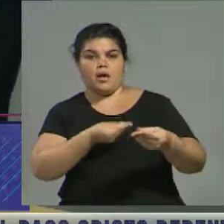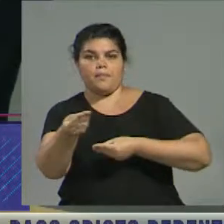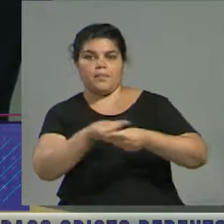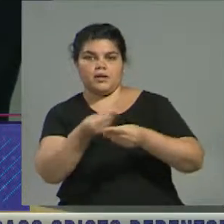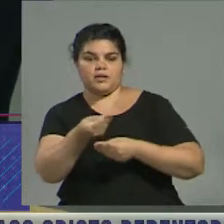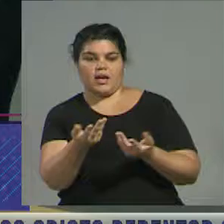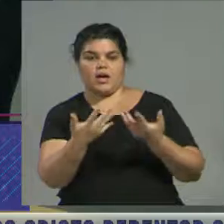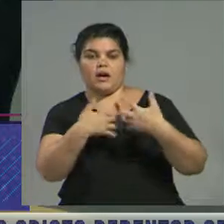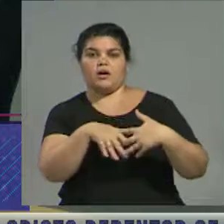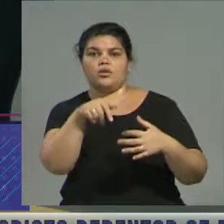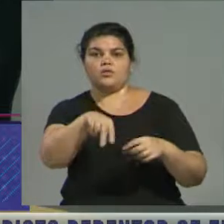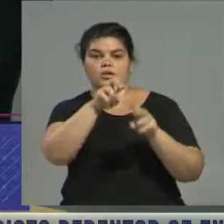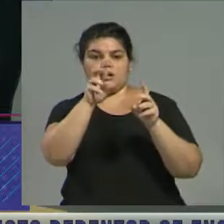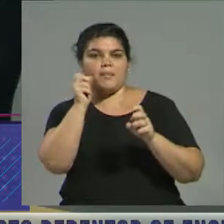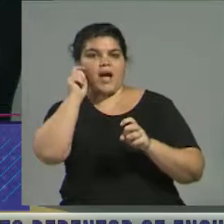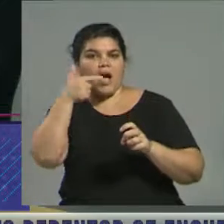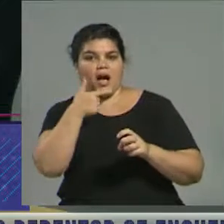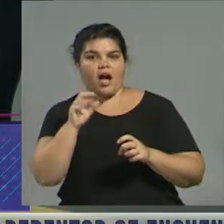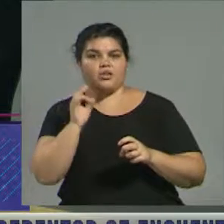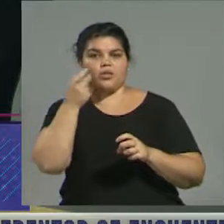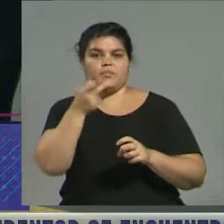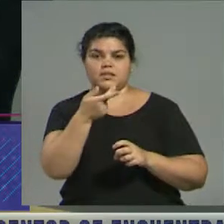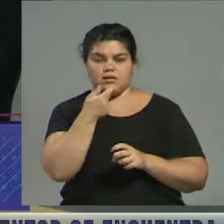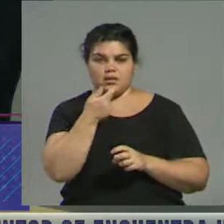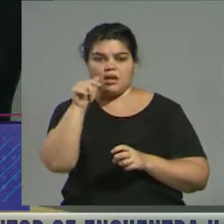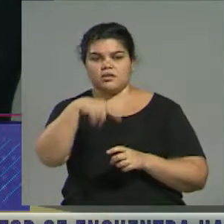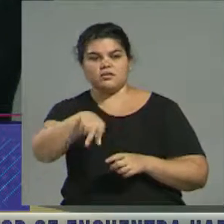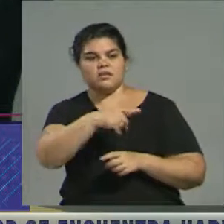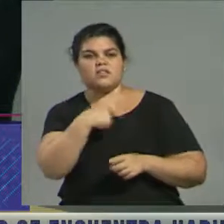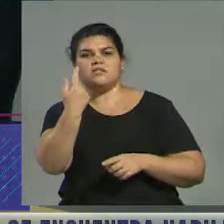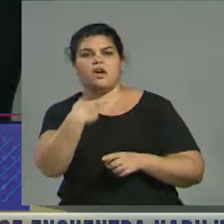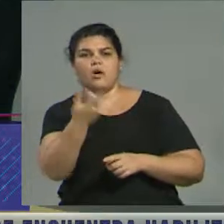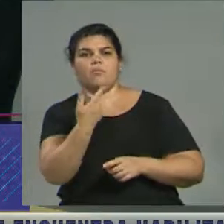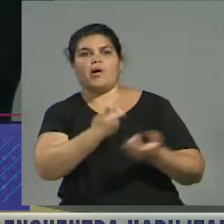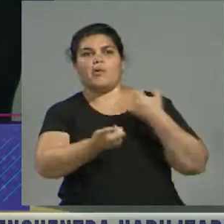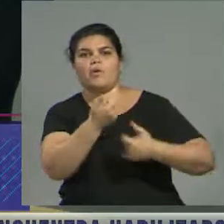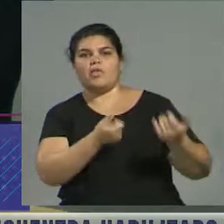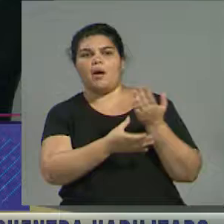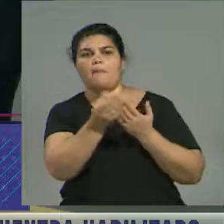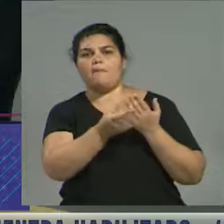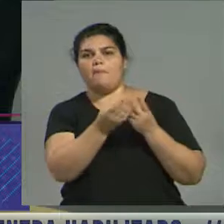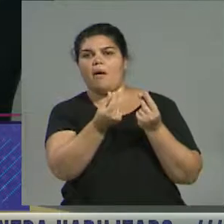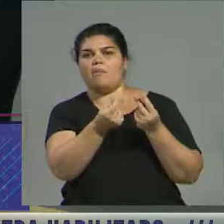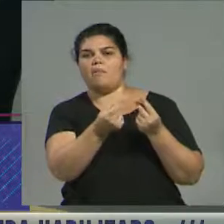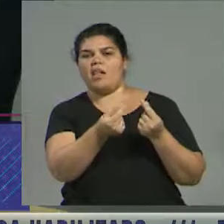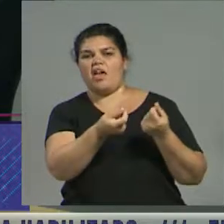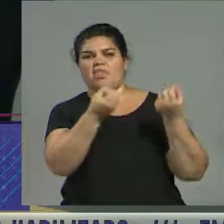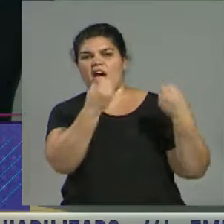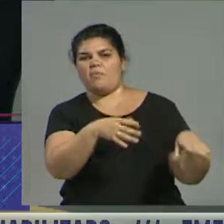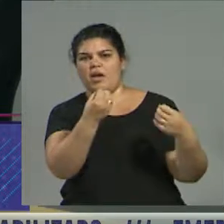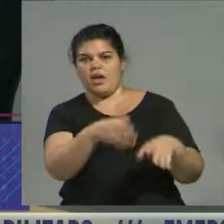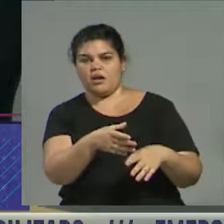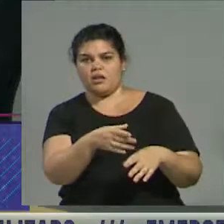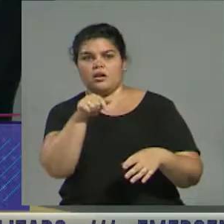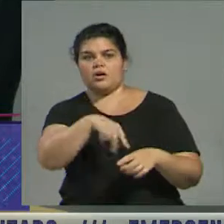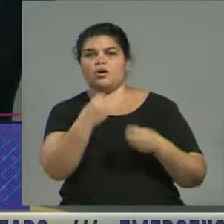el gas durante el 2017. Ellos siempre esgrimen que están perdiendo dinero. ¿Cuál es la conclusión que uno puede tener con respecto a esto? Porque